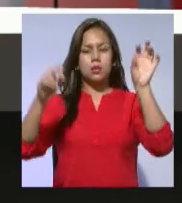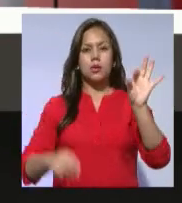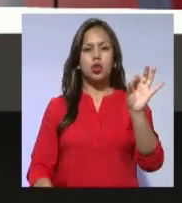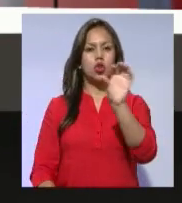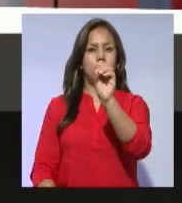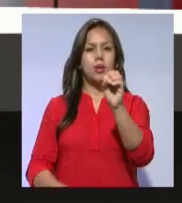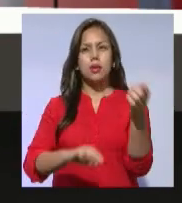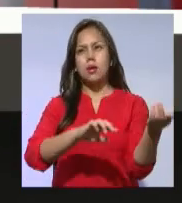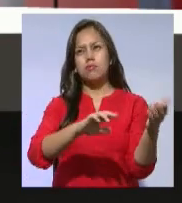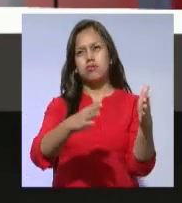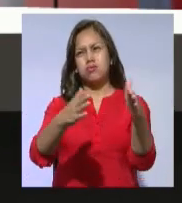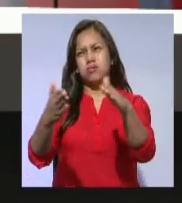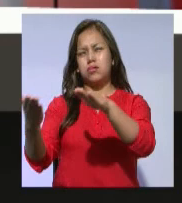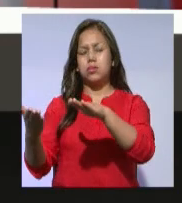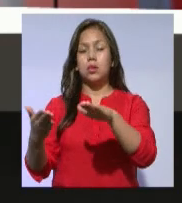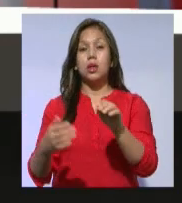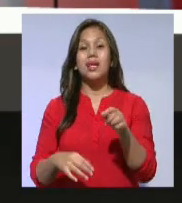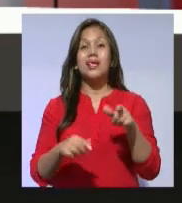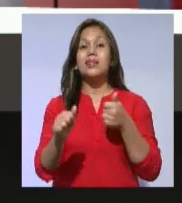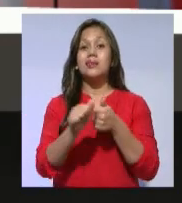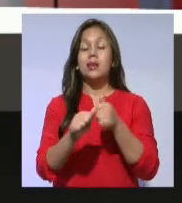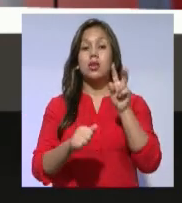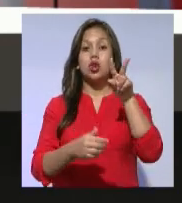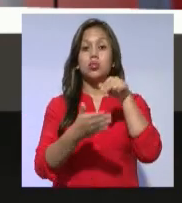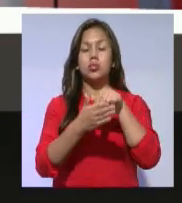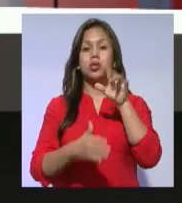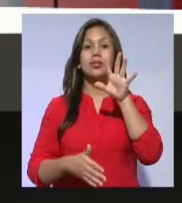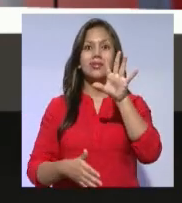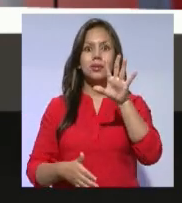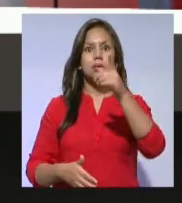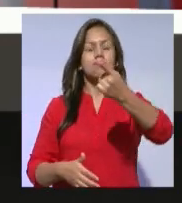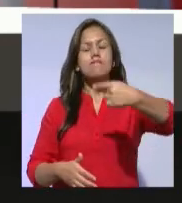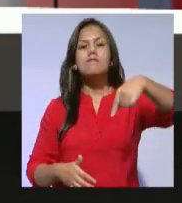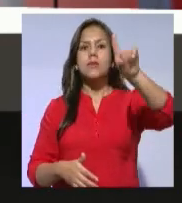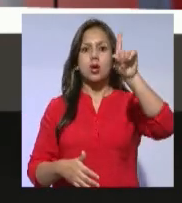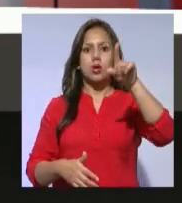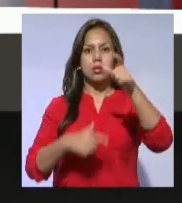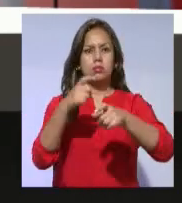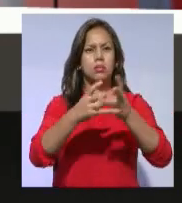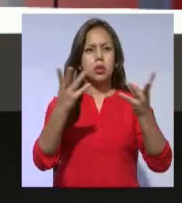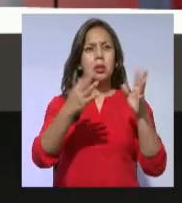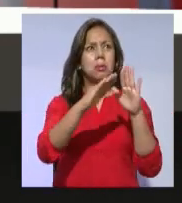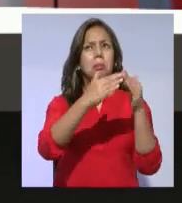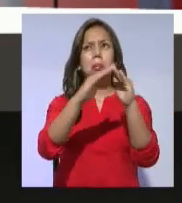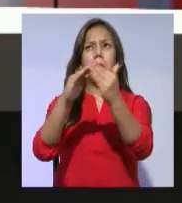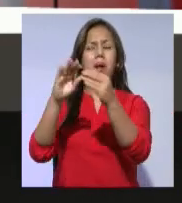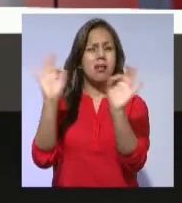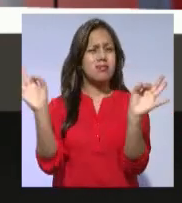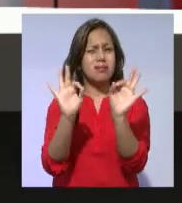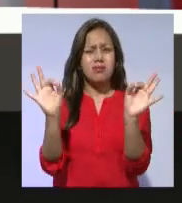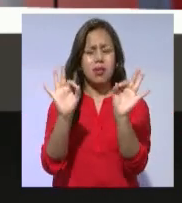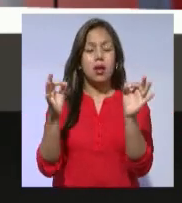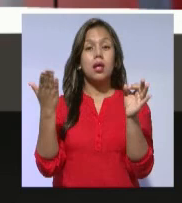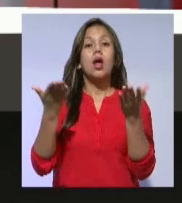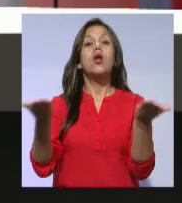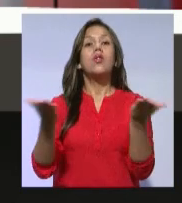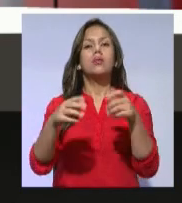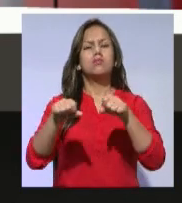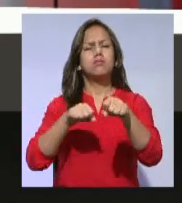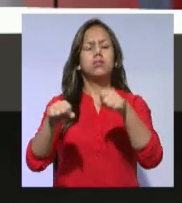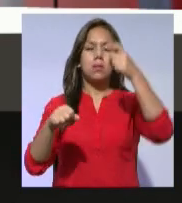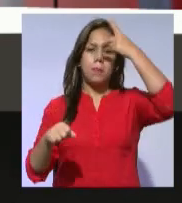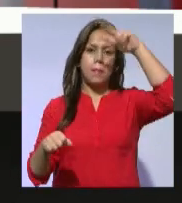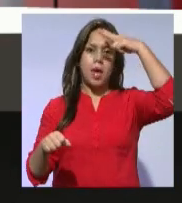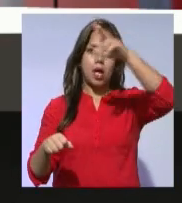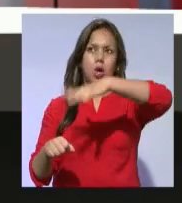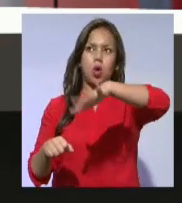90 víctimas mortales y cerca de 2.5 millones de damnificados deje el terremoto de 8.2 grados registrado en mexico el pasado viernes